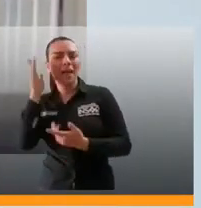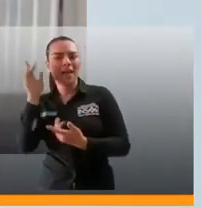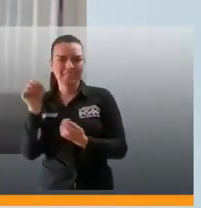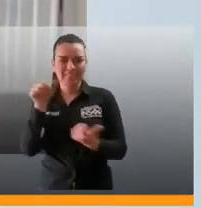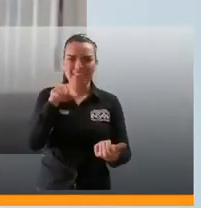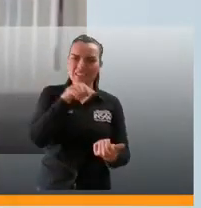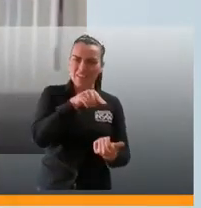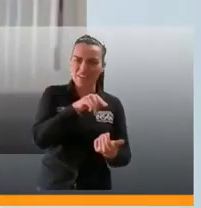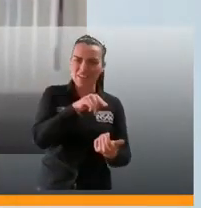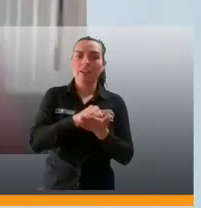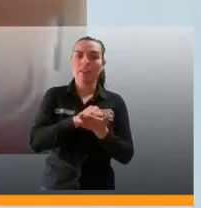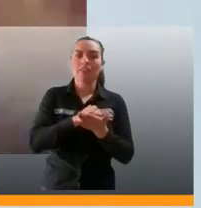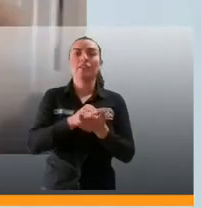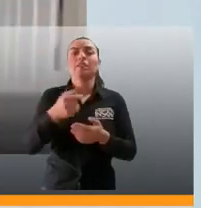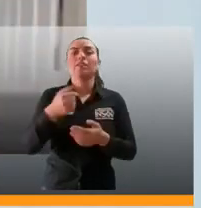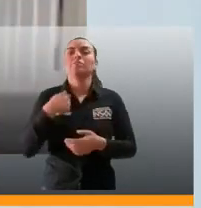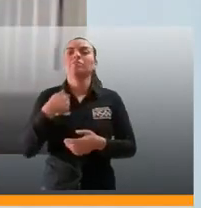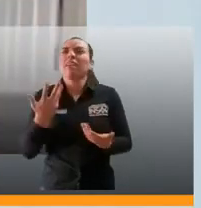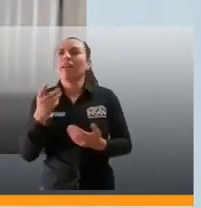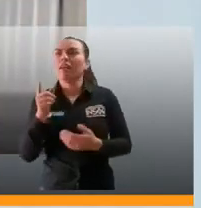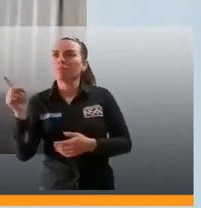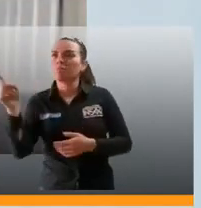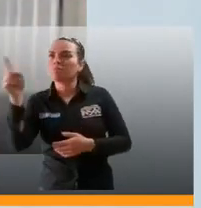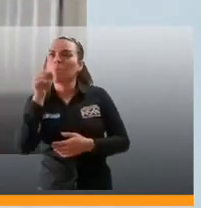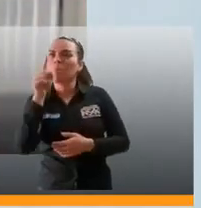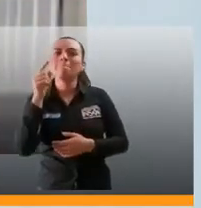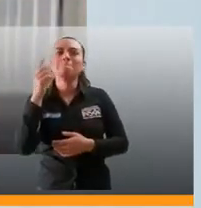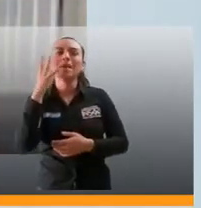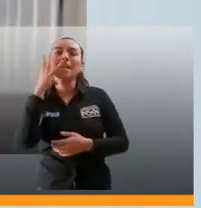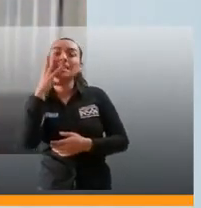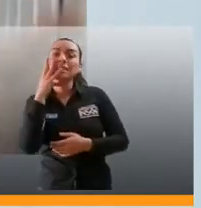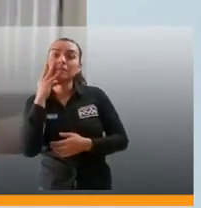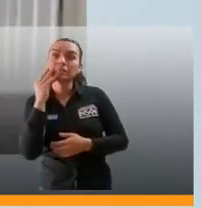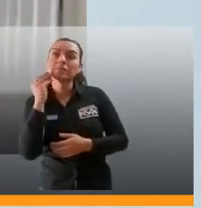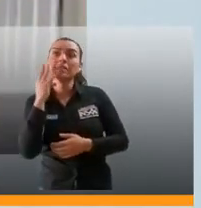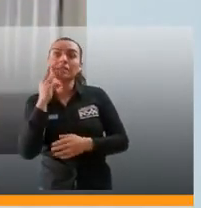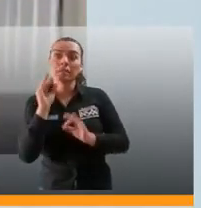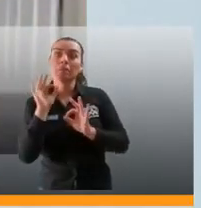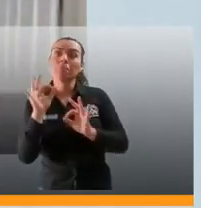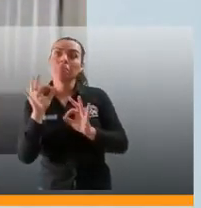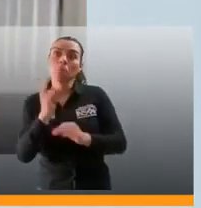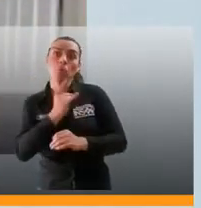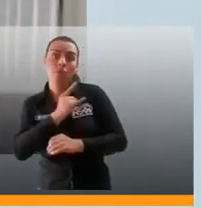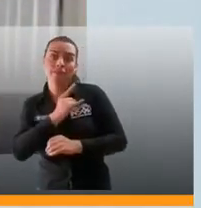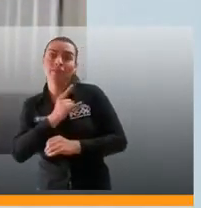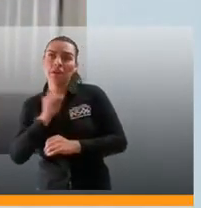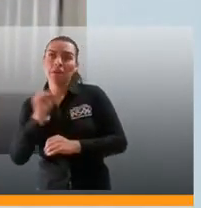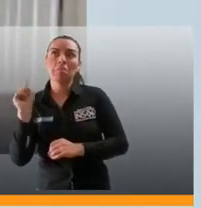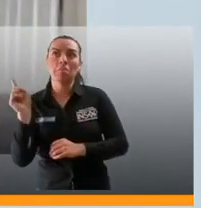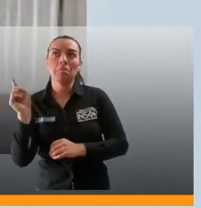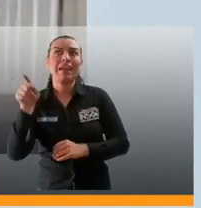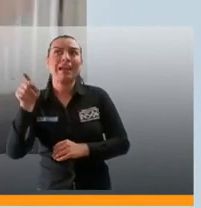esa experiencia, un poquito más de experiencia, pudimos acompañar a diferentes instituciones.